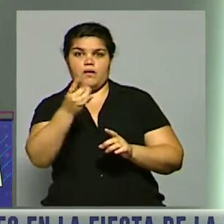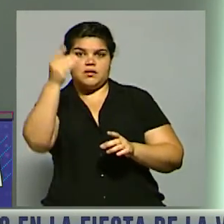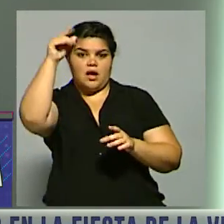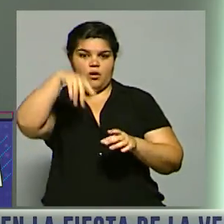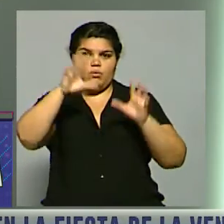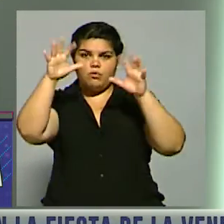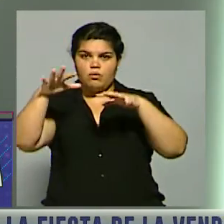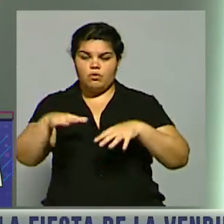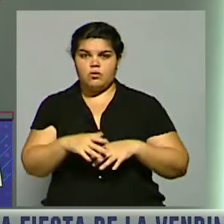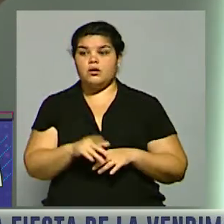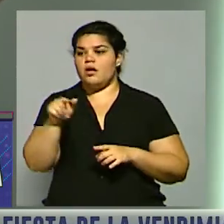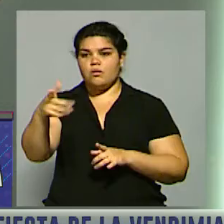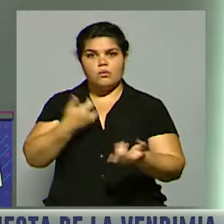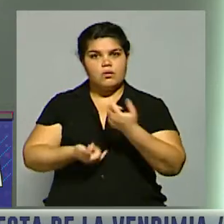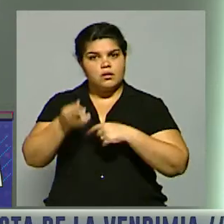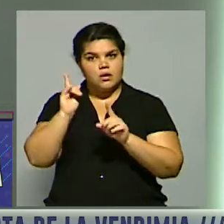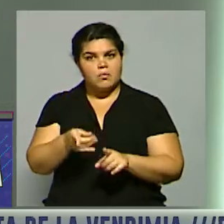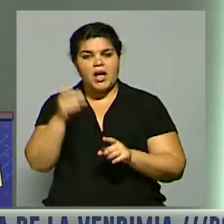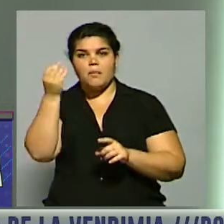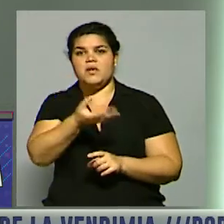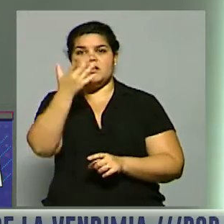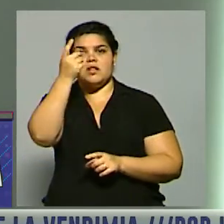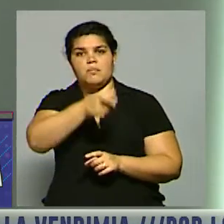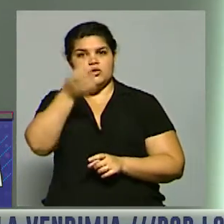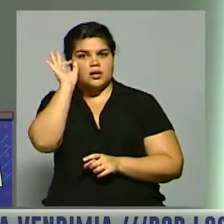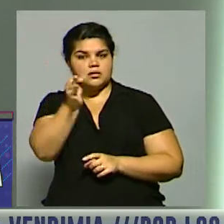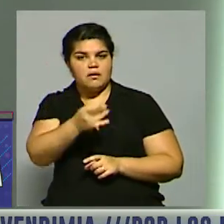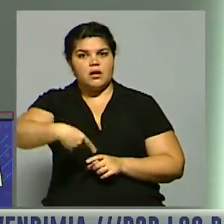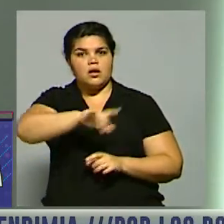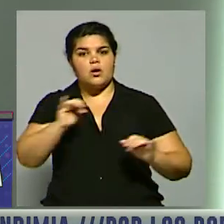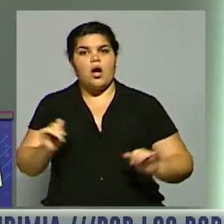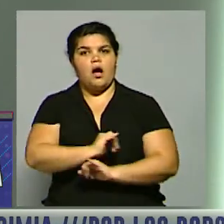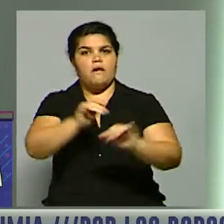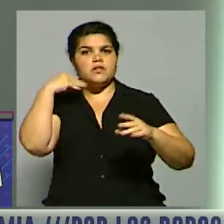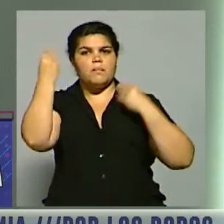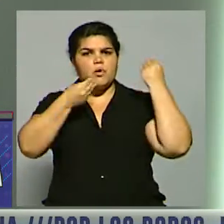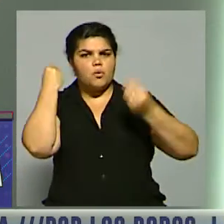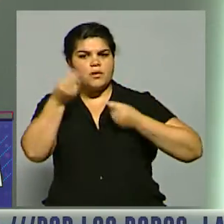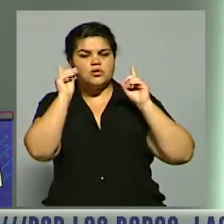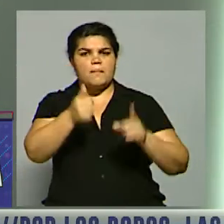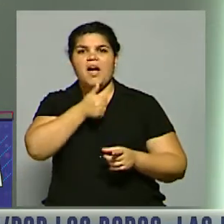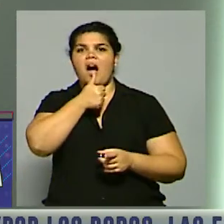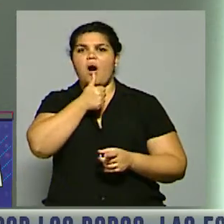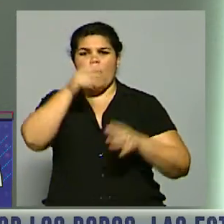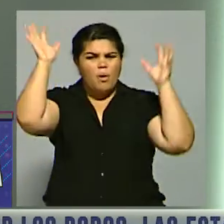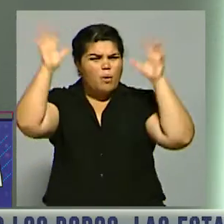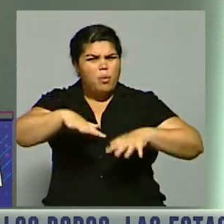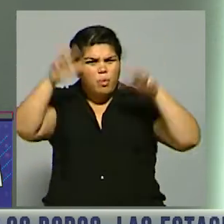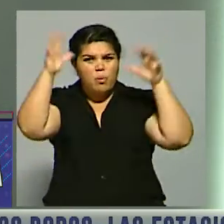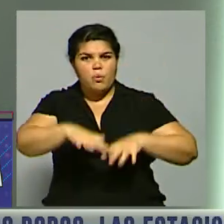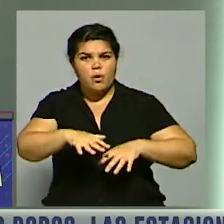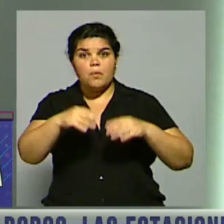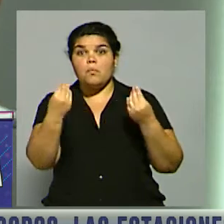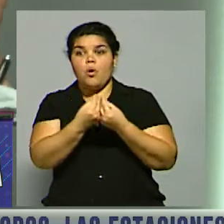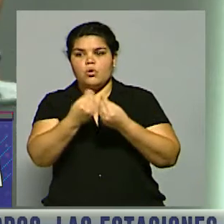él, ¿no? También anticipaban los especialistas durante la jornada de hoy ante la preocupación por esta tormenta y la cantidad de agua que precipitó, que iba a suceder